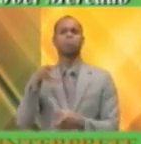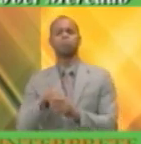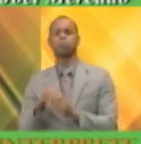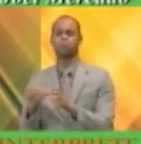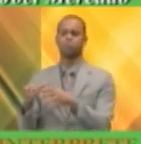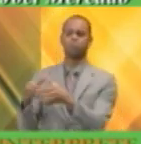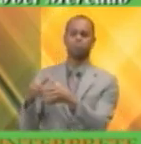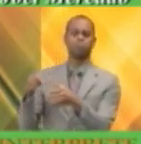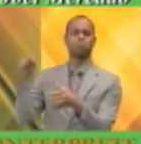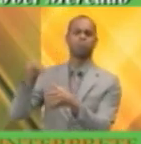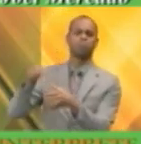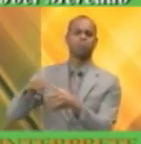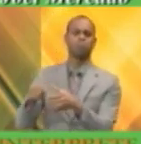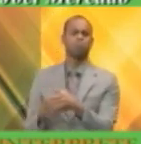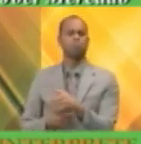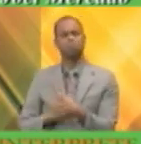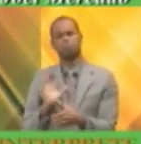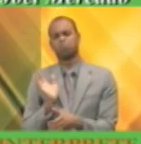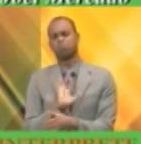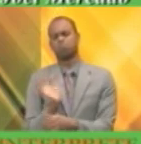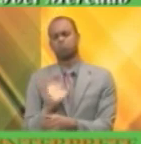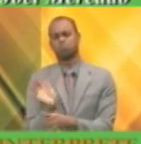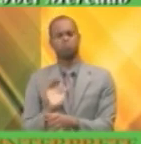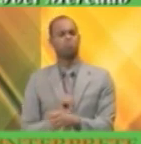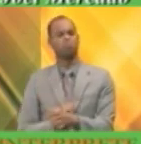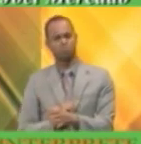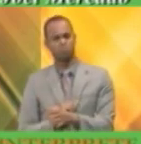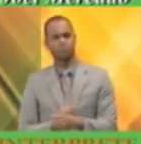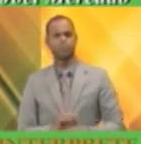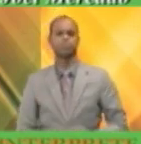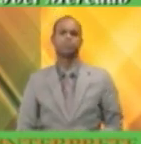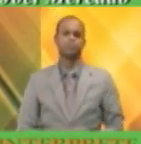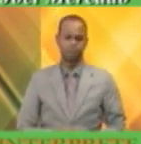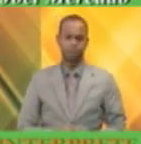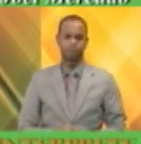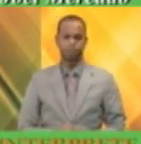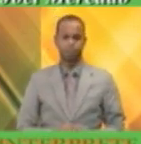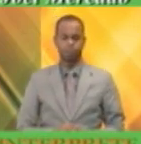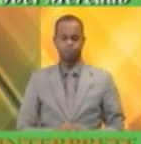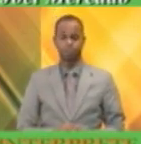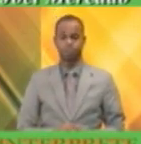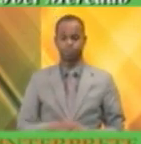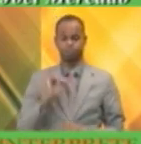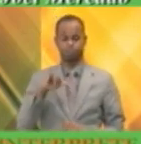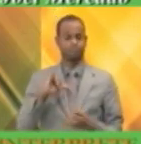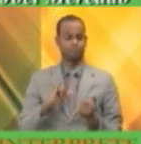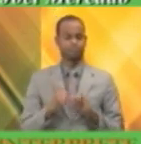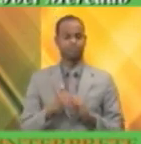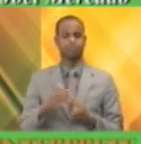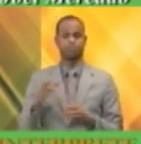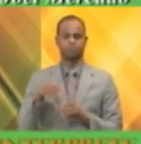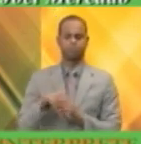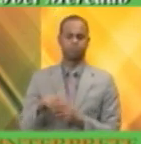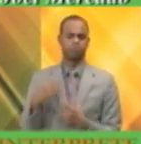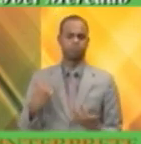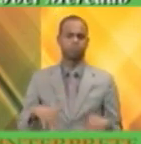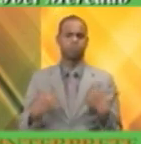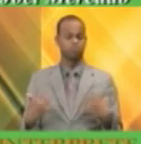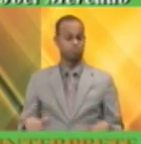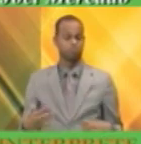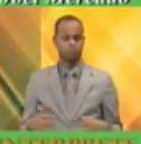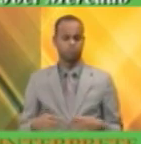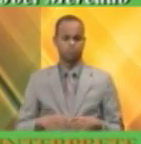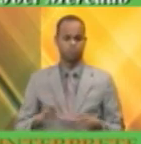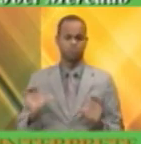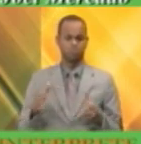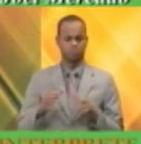participación en los Juegos Paralímpicos que se organizaban. Estos Juegos Paralímpicos son propios, dueños, el